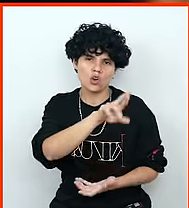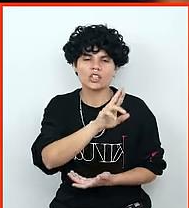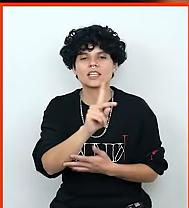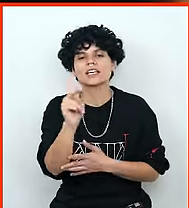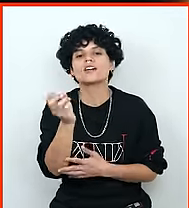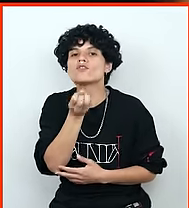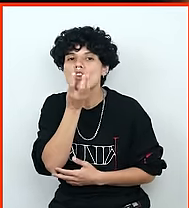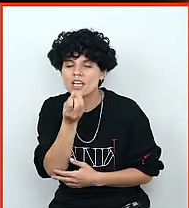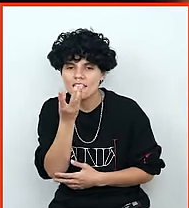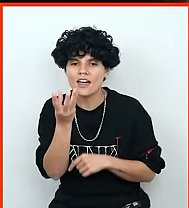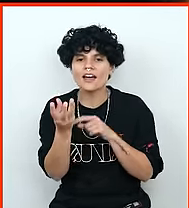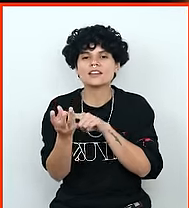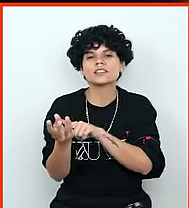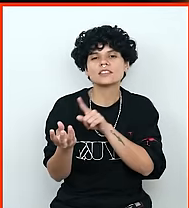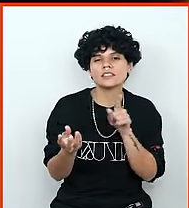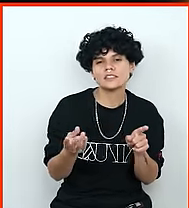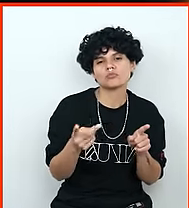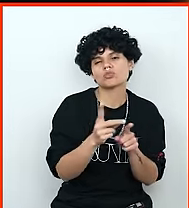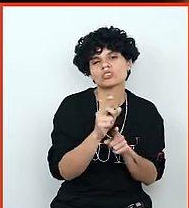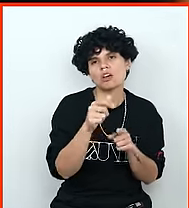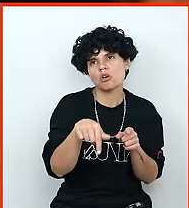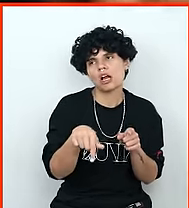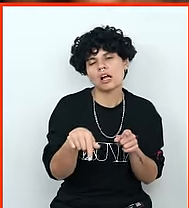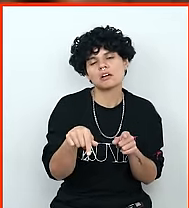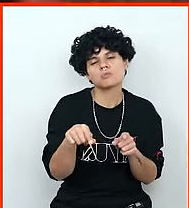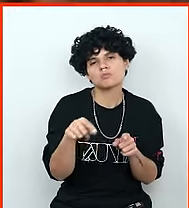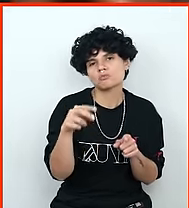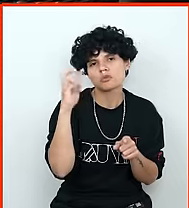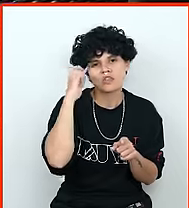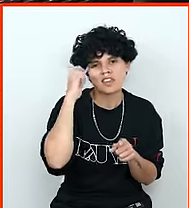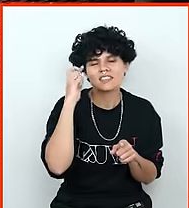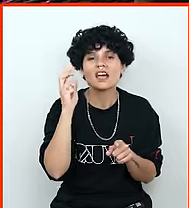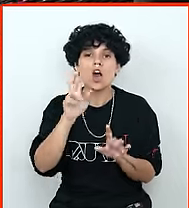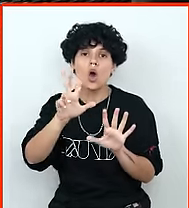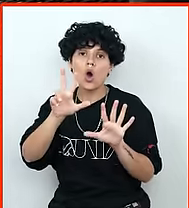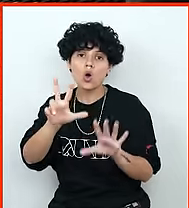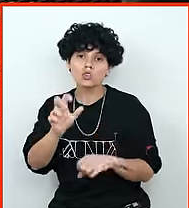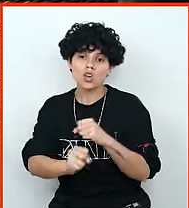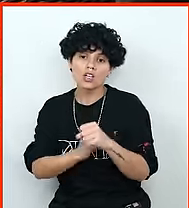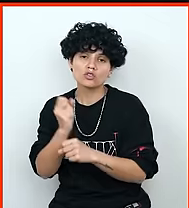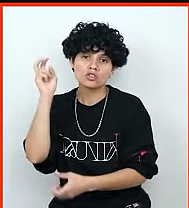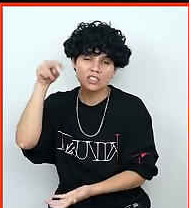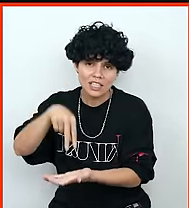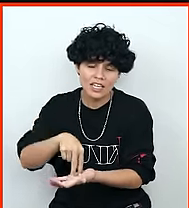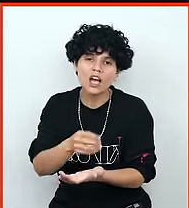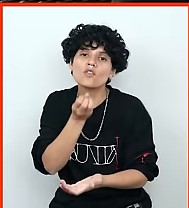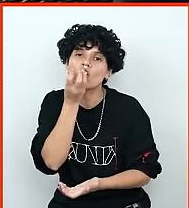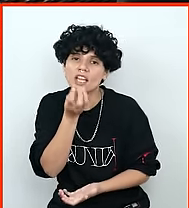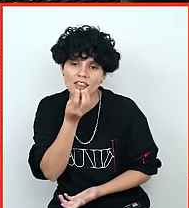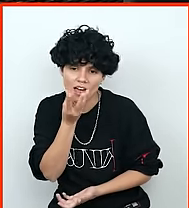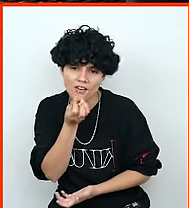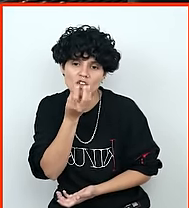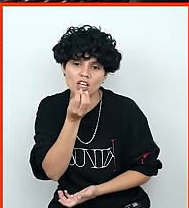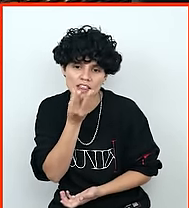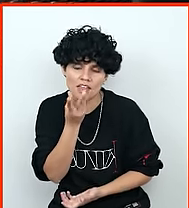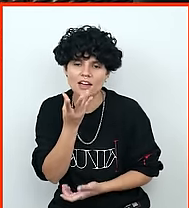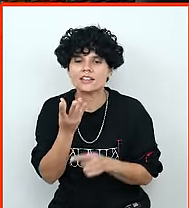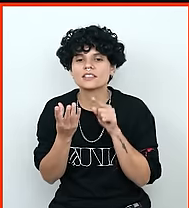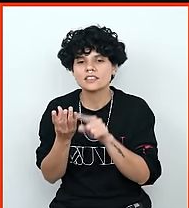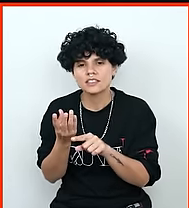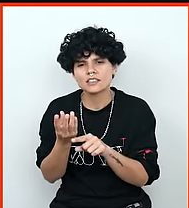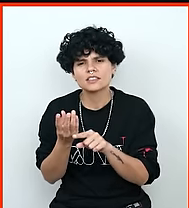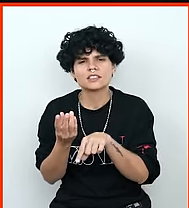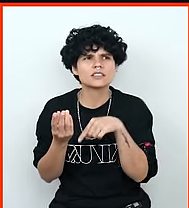los 8 años me voy a la Florida, no, a los, como si, a los 8, de los 8 en adelante. Estoy desde que nazco hasta los 8 en la Juan Antonio